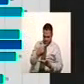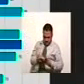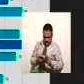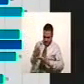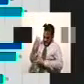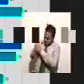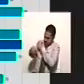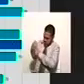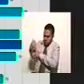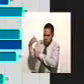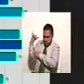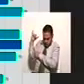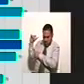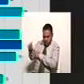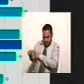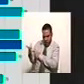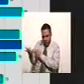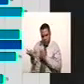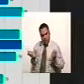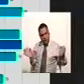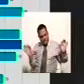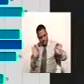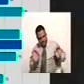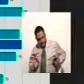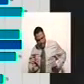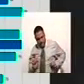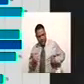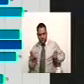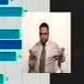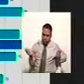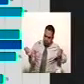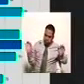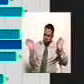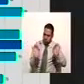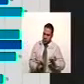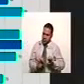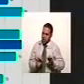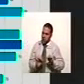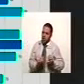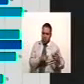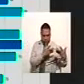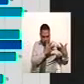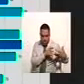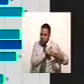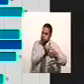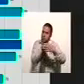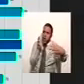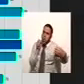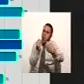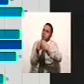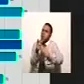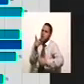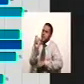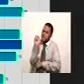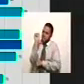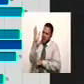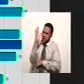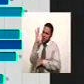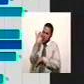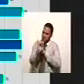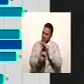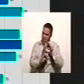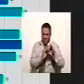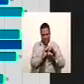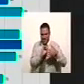un sistema consolidado de logística, para el cual inclusive se suscribió un empréstito con el Banco Interamericano de Desarrollo, donde